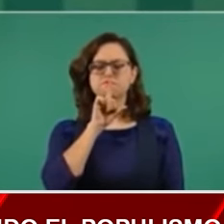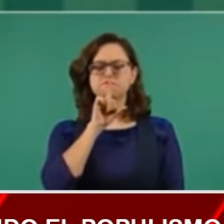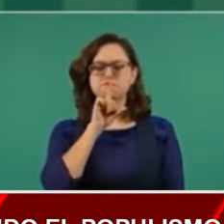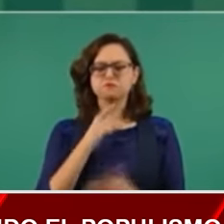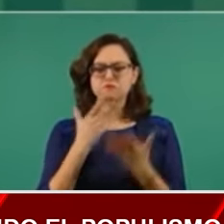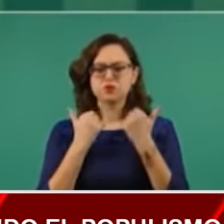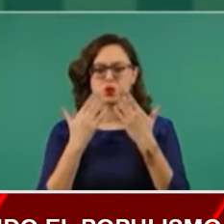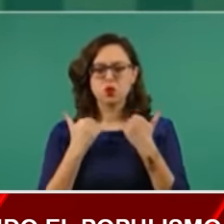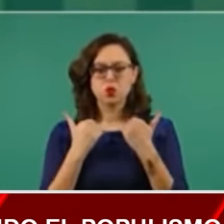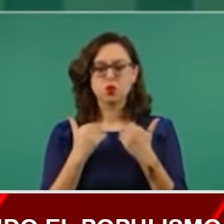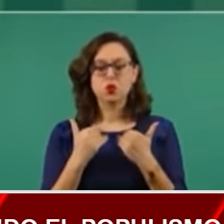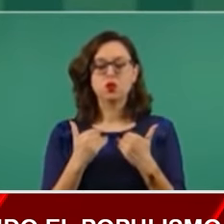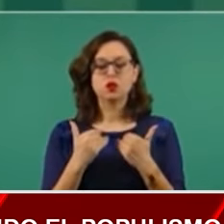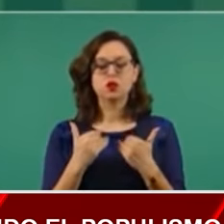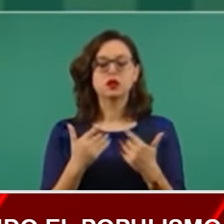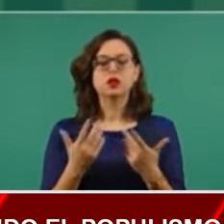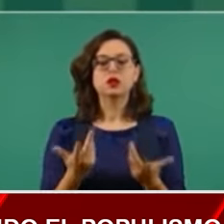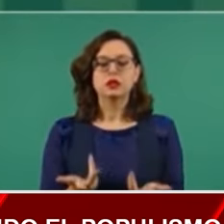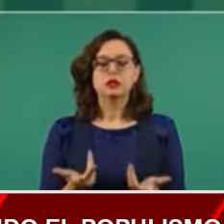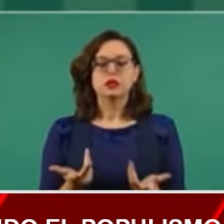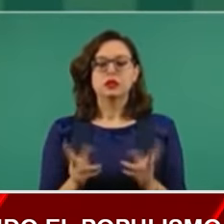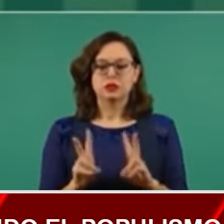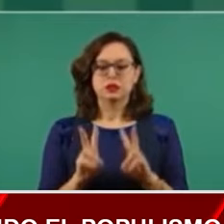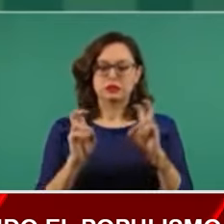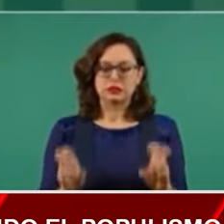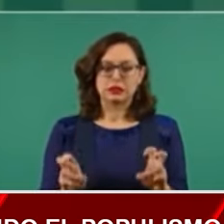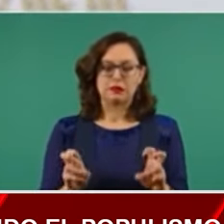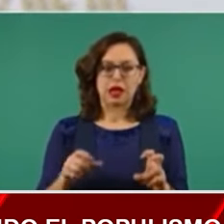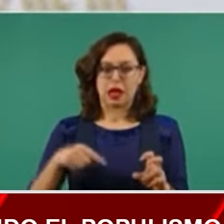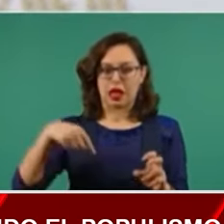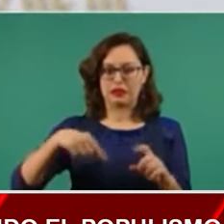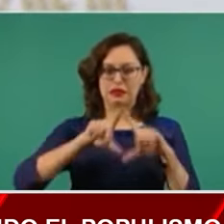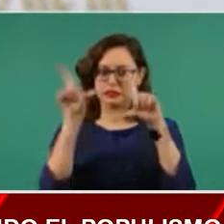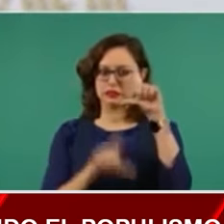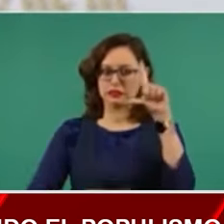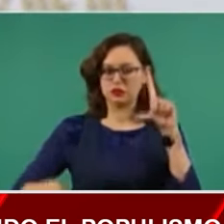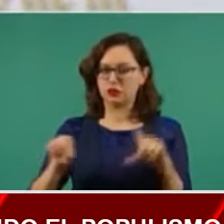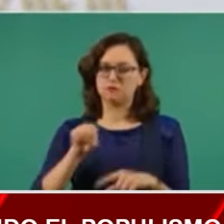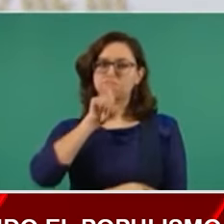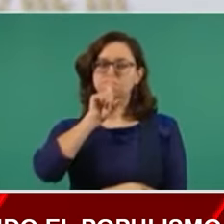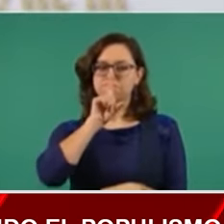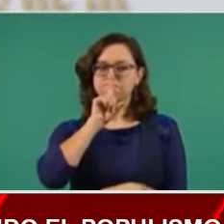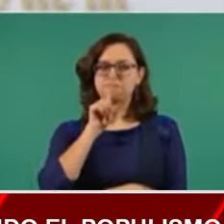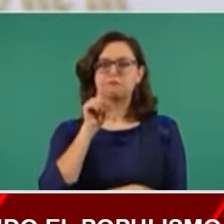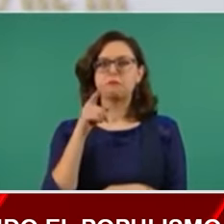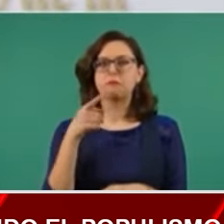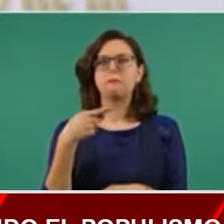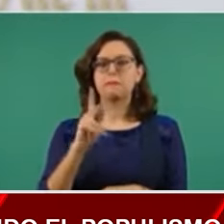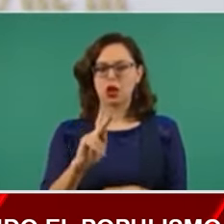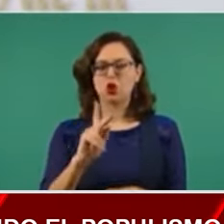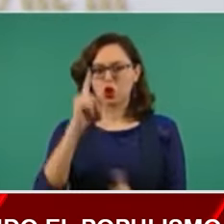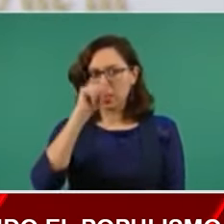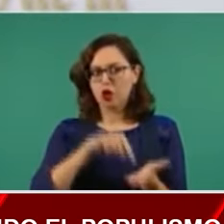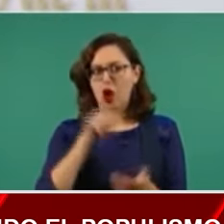agravios cometidos por España a los pueblos indígenas. Acontecimientos que tuvieron lugar hace más de 500 años y